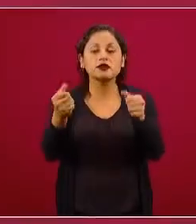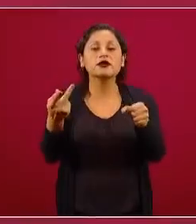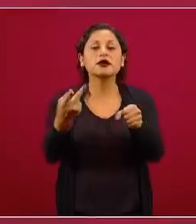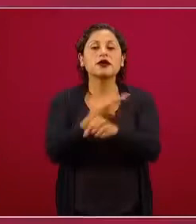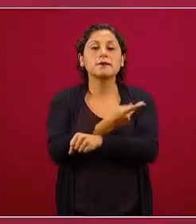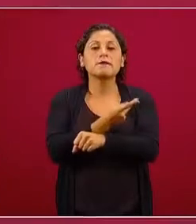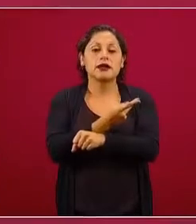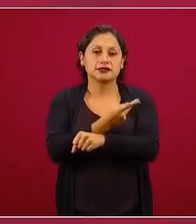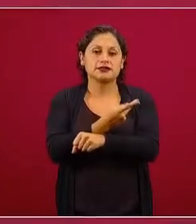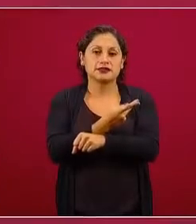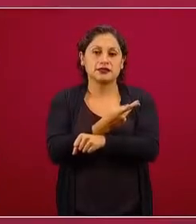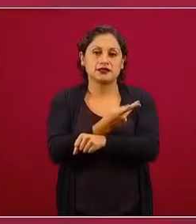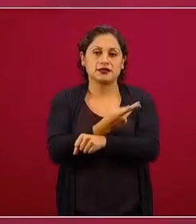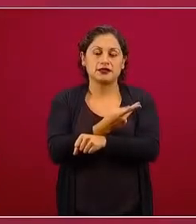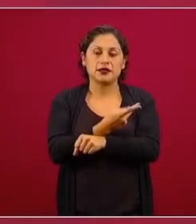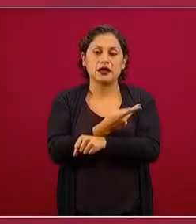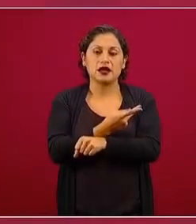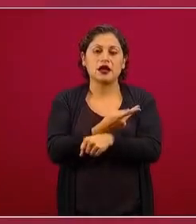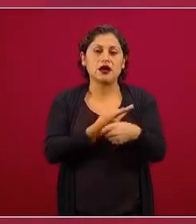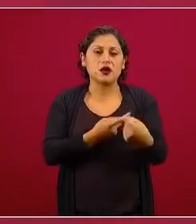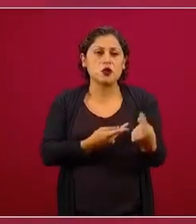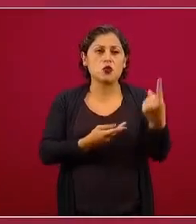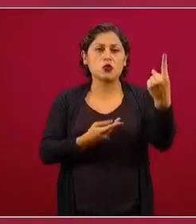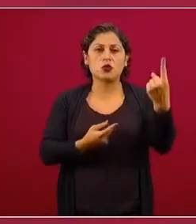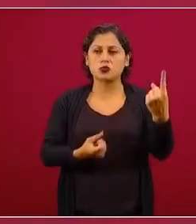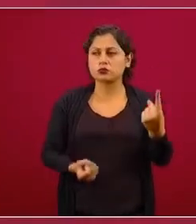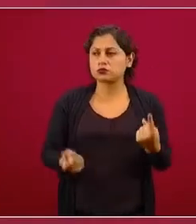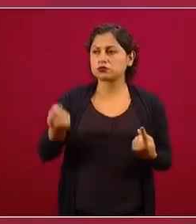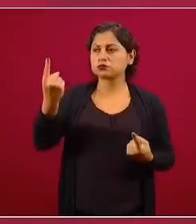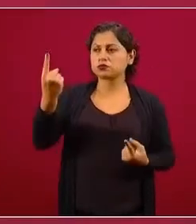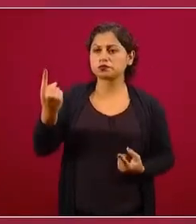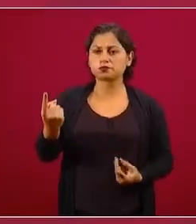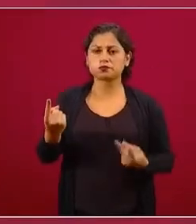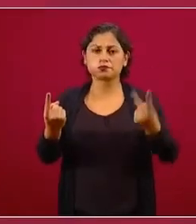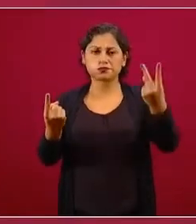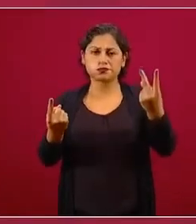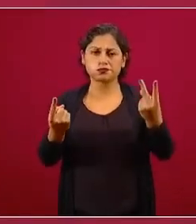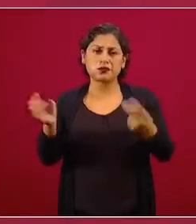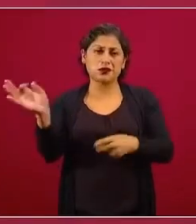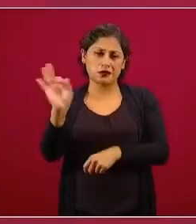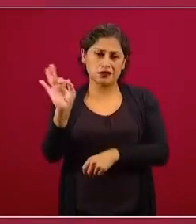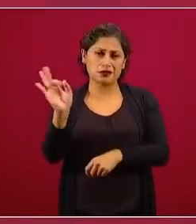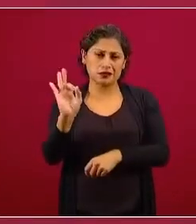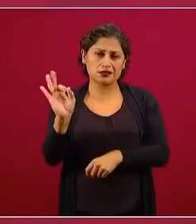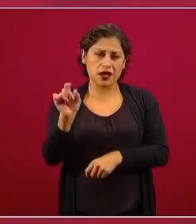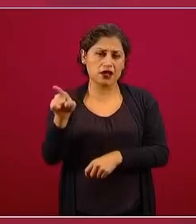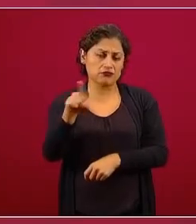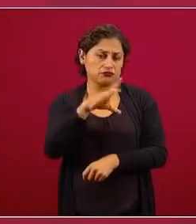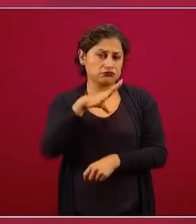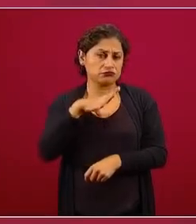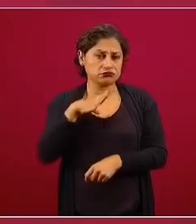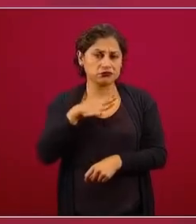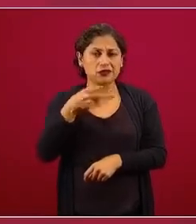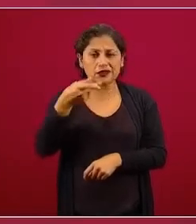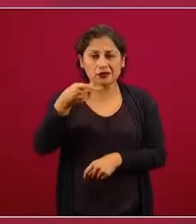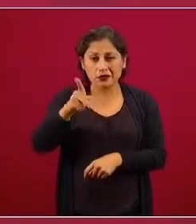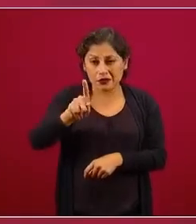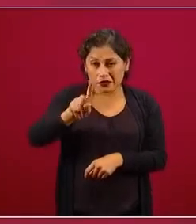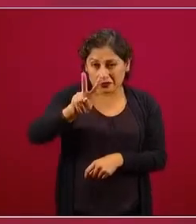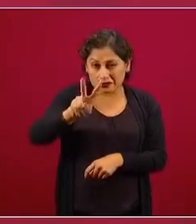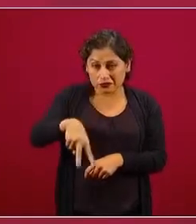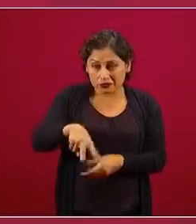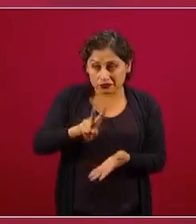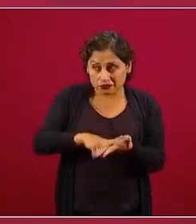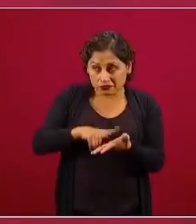decir, casos aislados es muy probable que veamos muchos y realmente no tendrían una representatividad